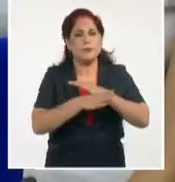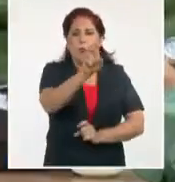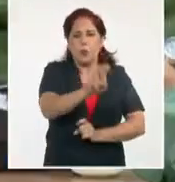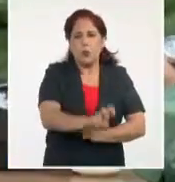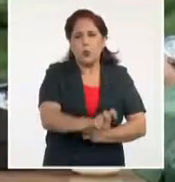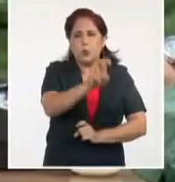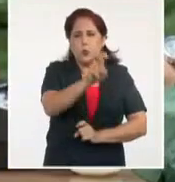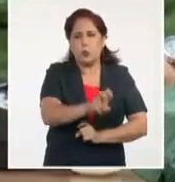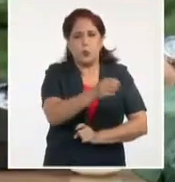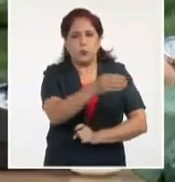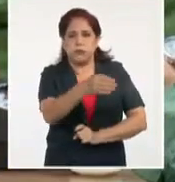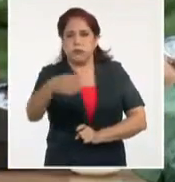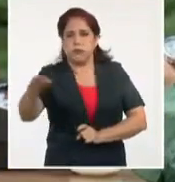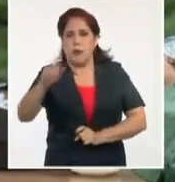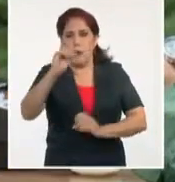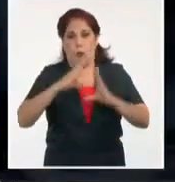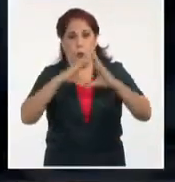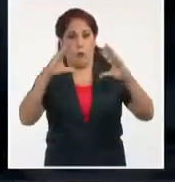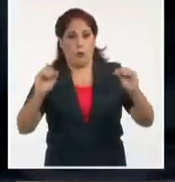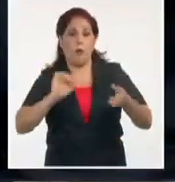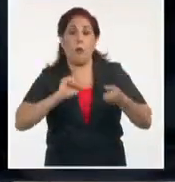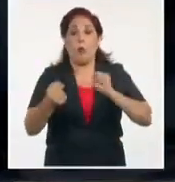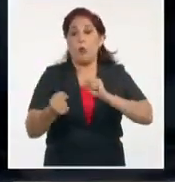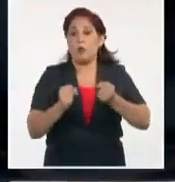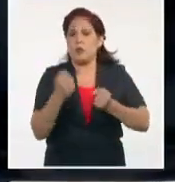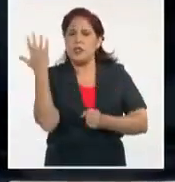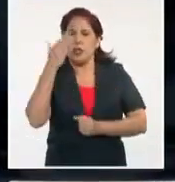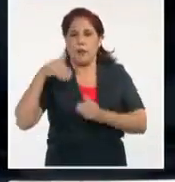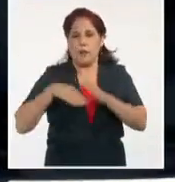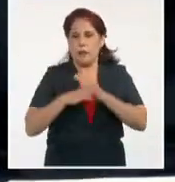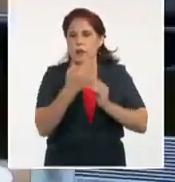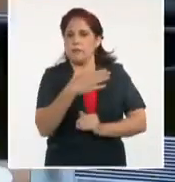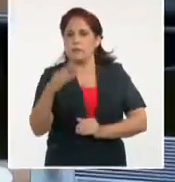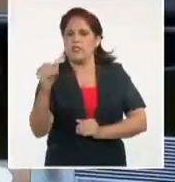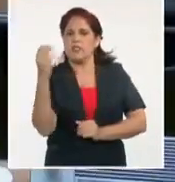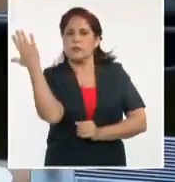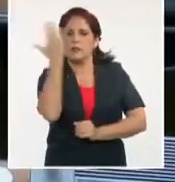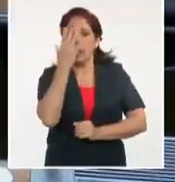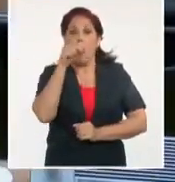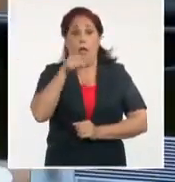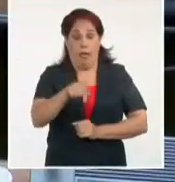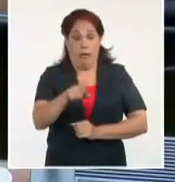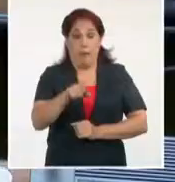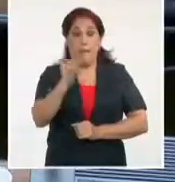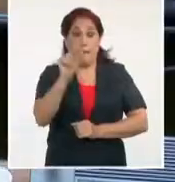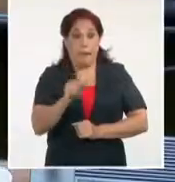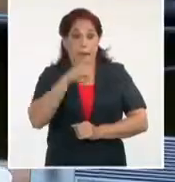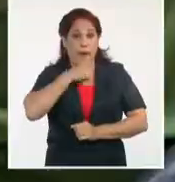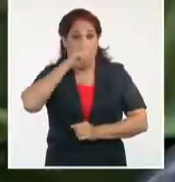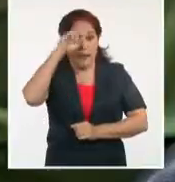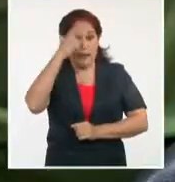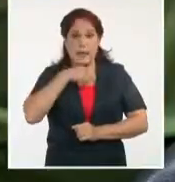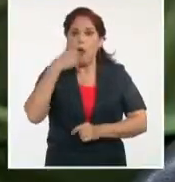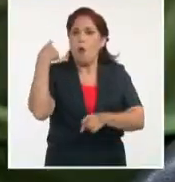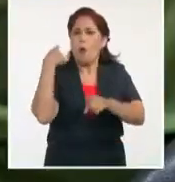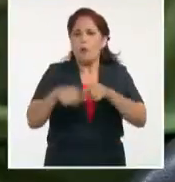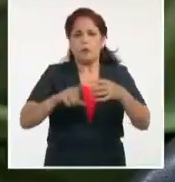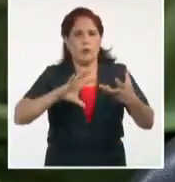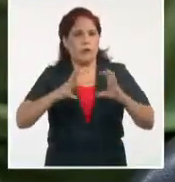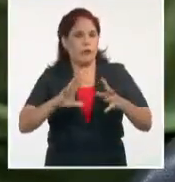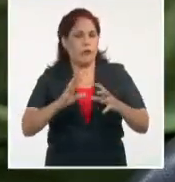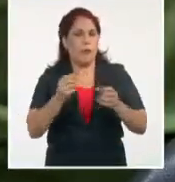método más efectivo de controlar esta transmisión comunitaria que tras Elsa plantea otro desafío